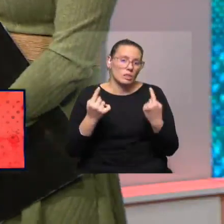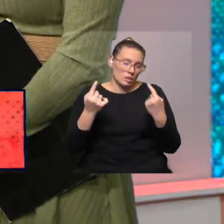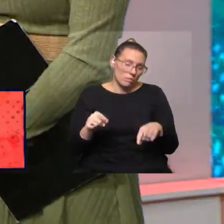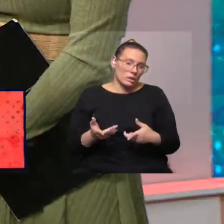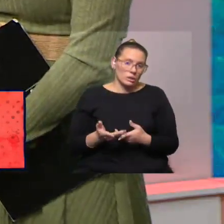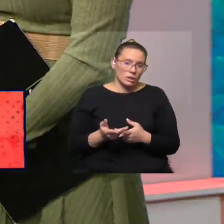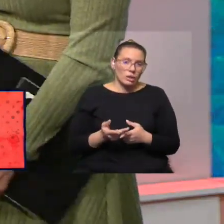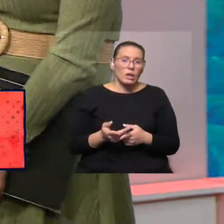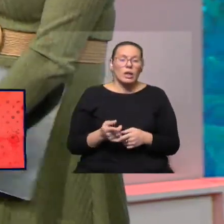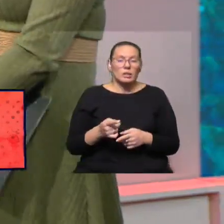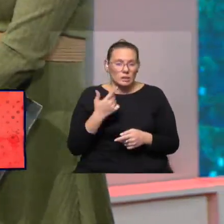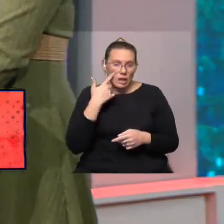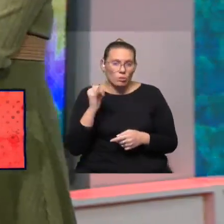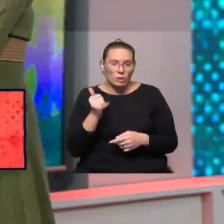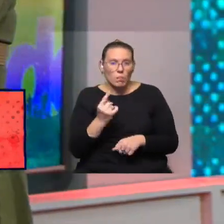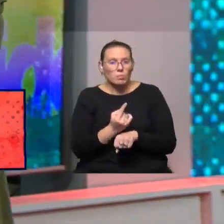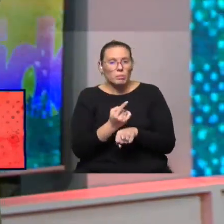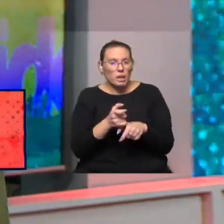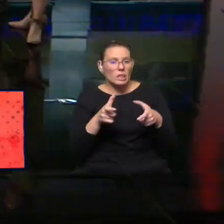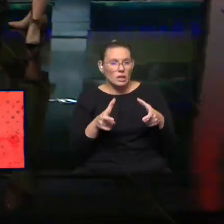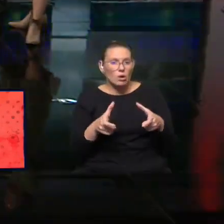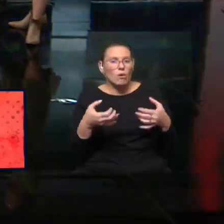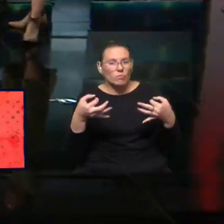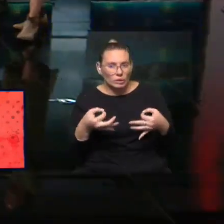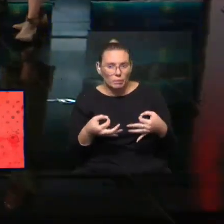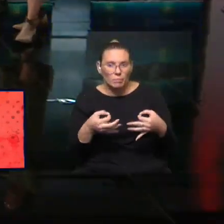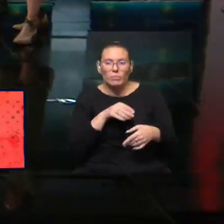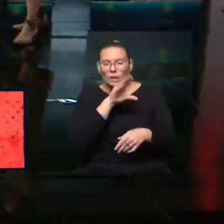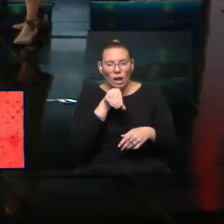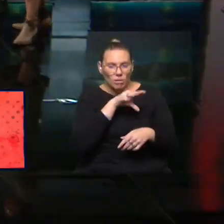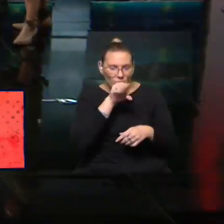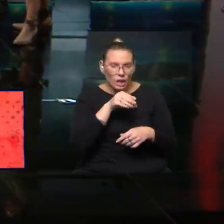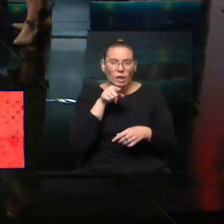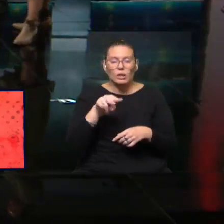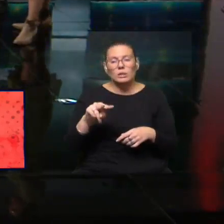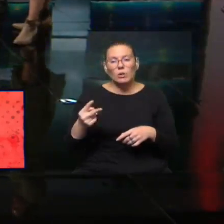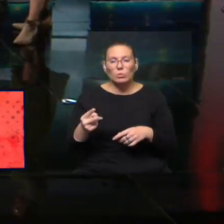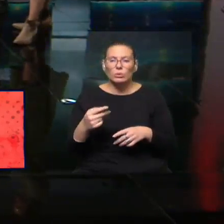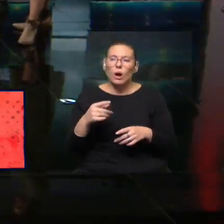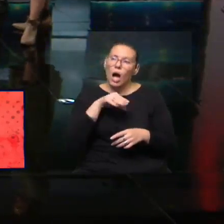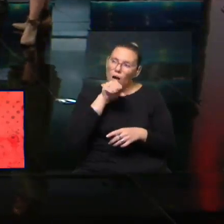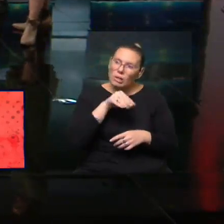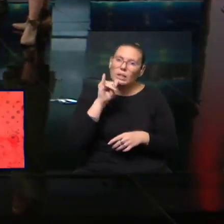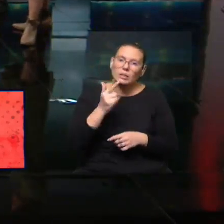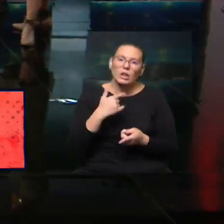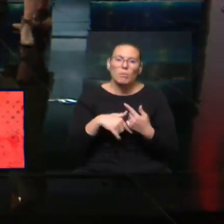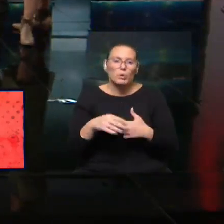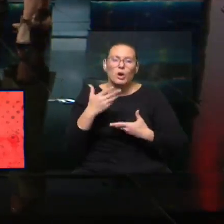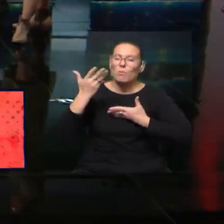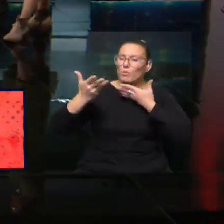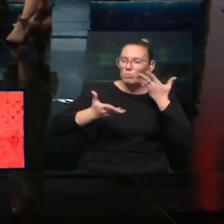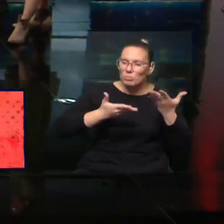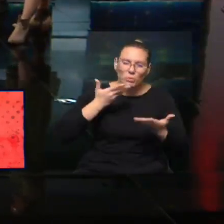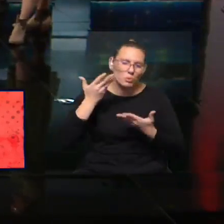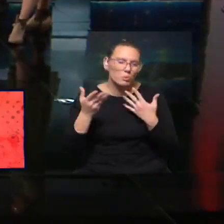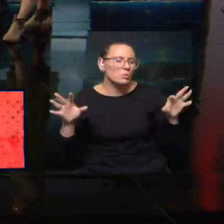diferencia en el primer disco está bien marcado la parte hablada en este está hablando pero hay como siempre hay un coqueteo de melodías